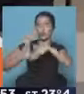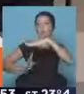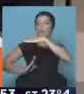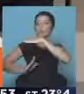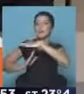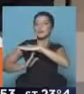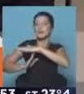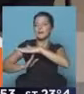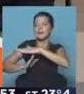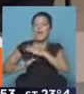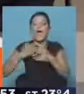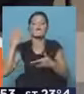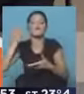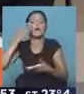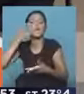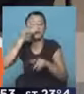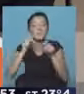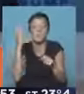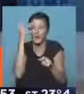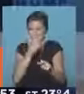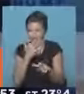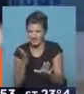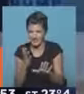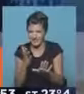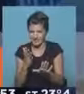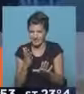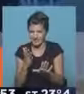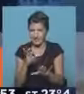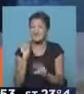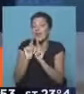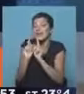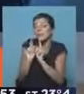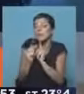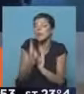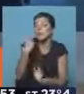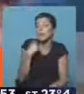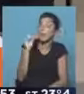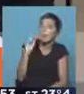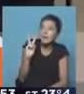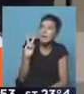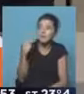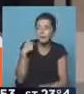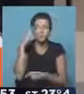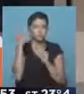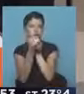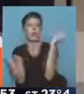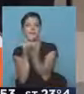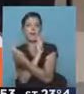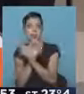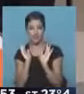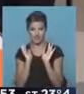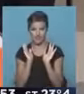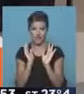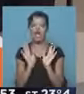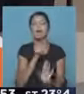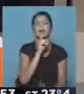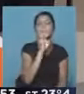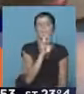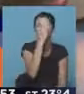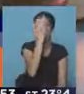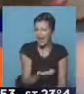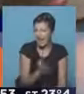racionalidad son cosas de marx no del carisma es el único que vos te puedes convencer y abandonar todo atrás no es ese carisma